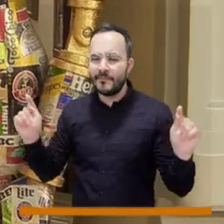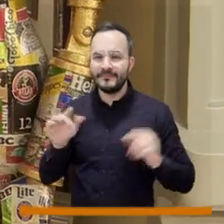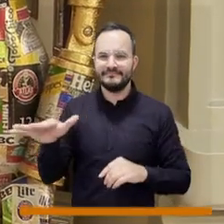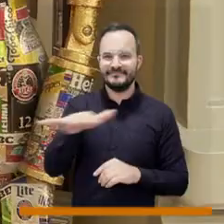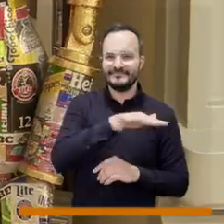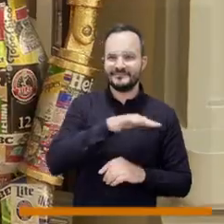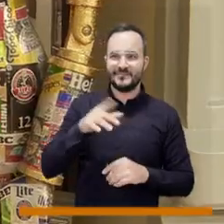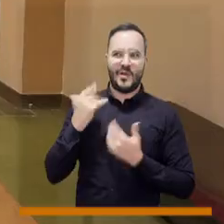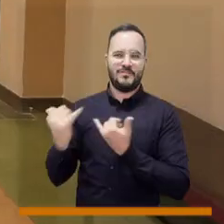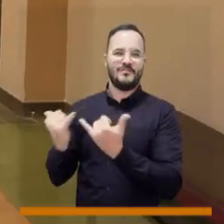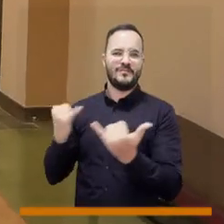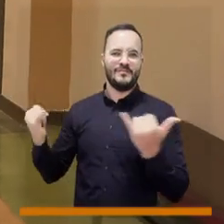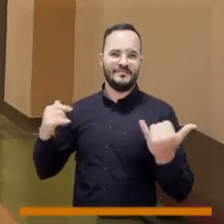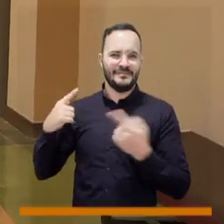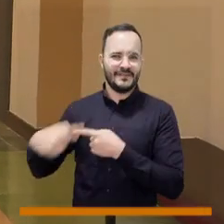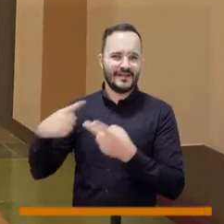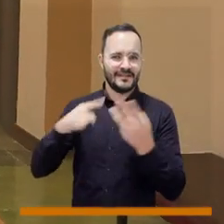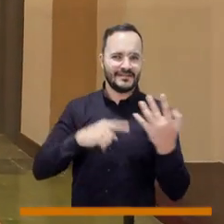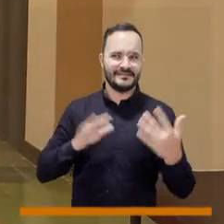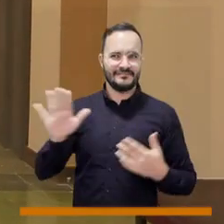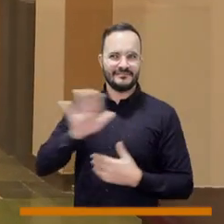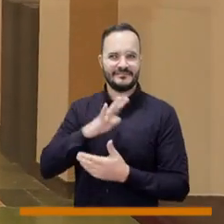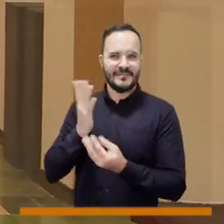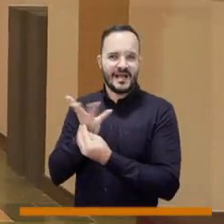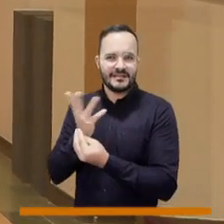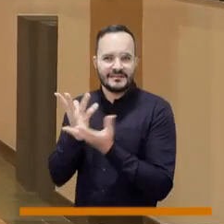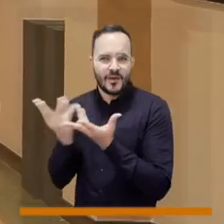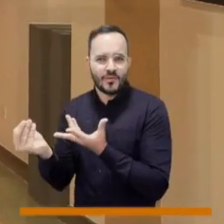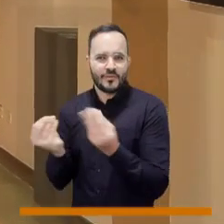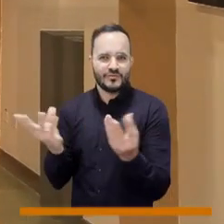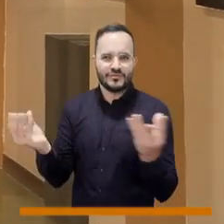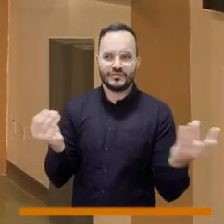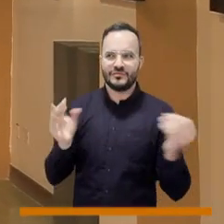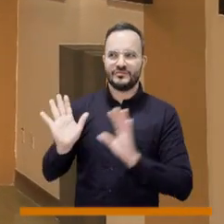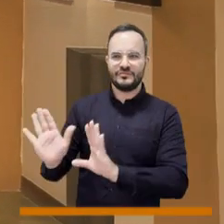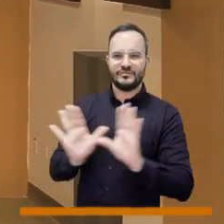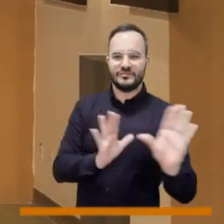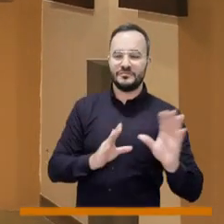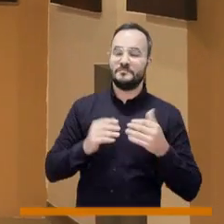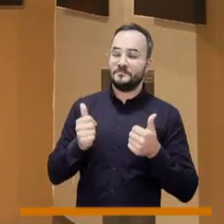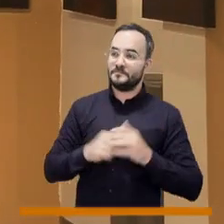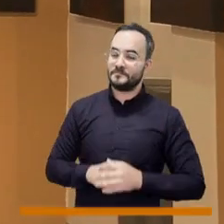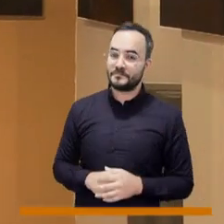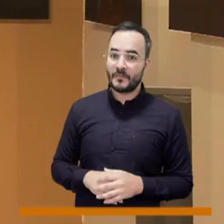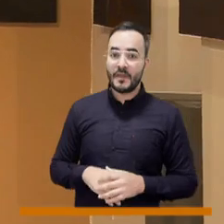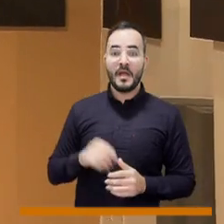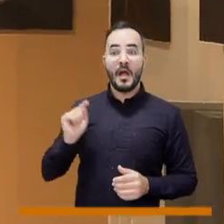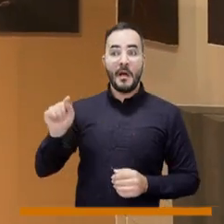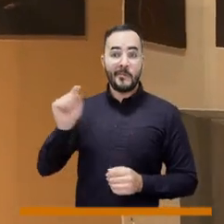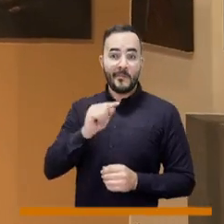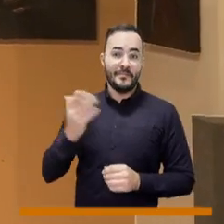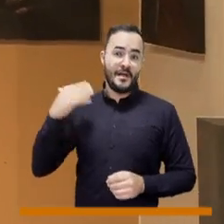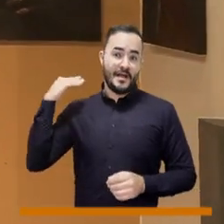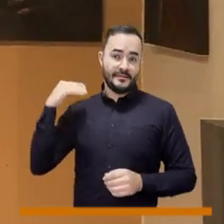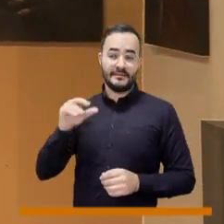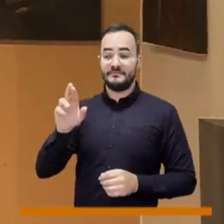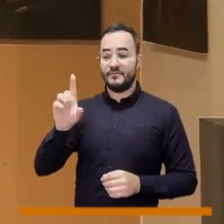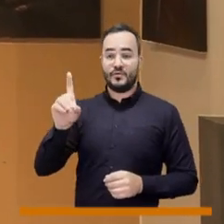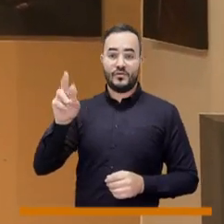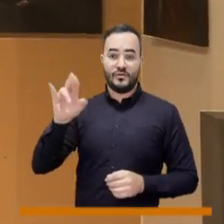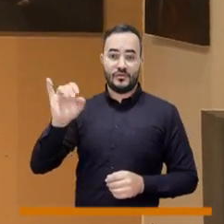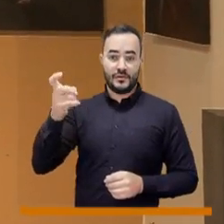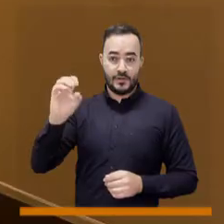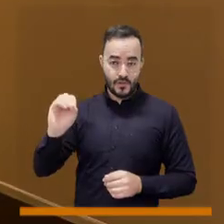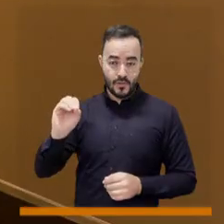nuestra composición de artistas nacionales en sus diferentes temáticas. Aquí hemos tenido artistas como Rodrigo